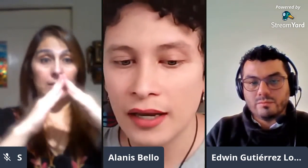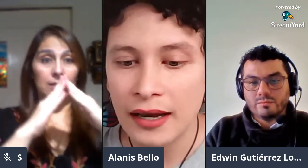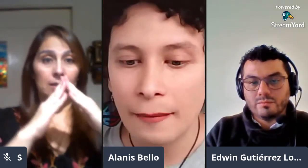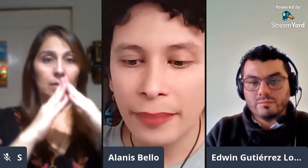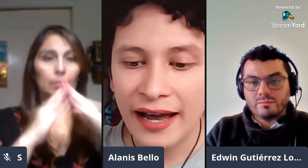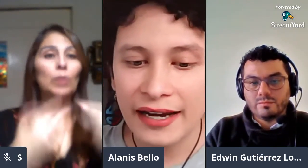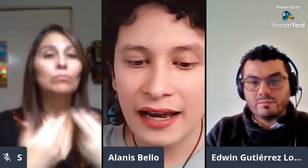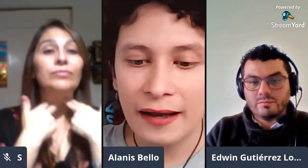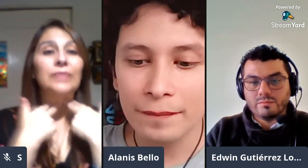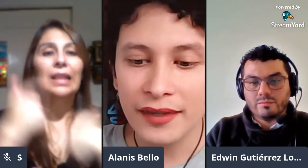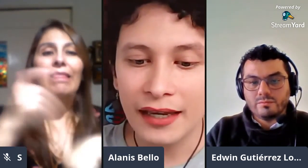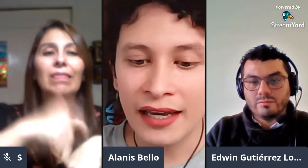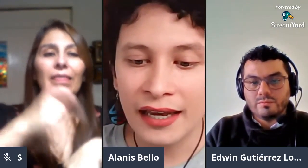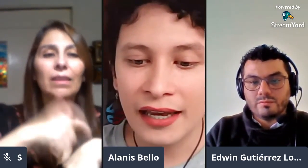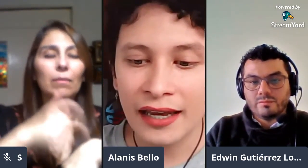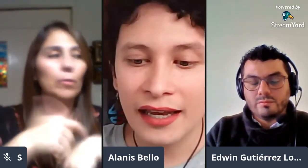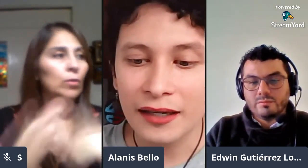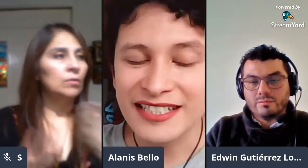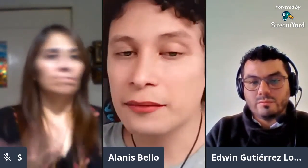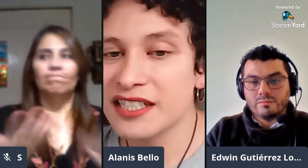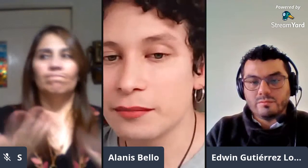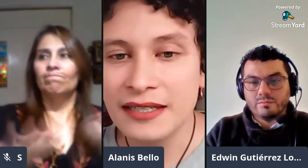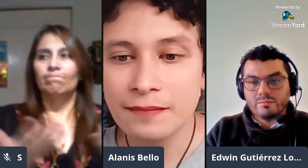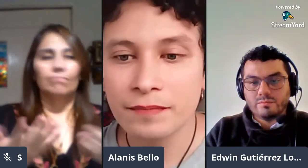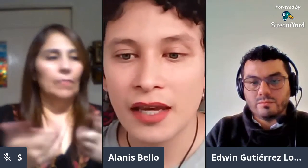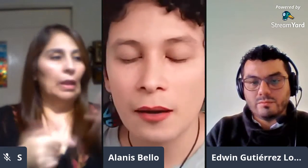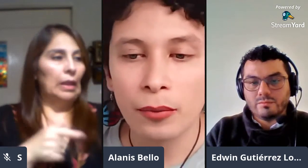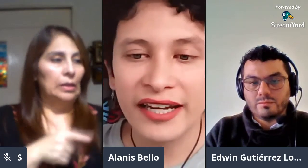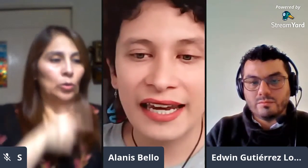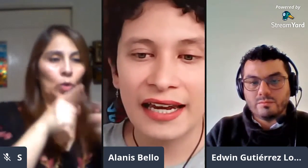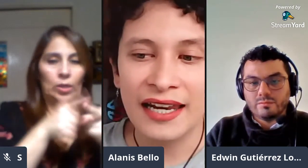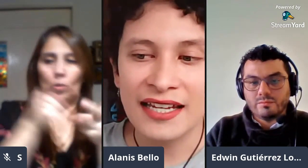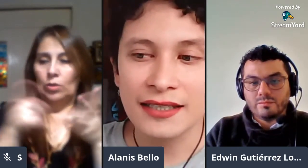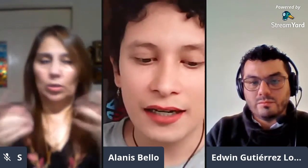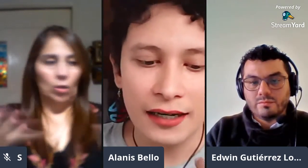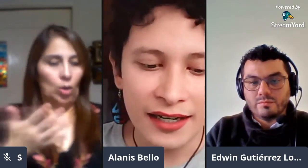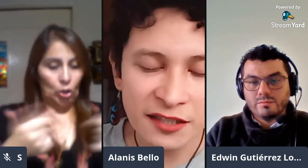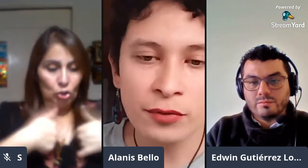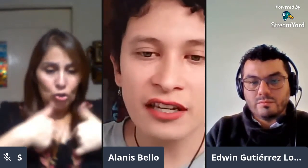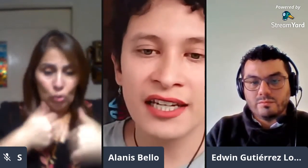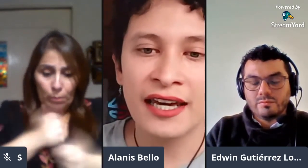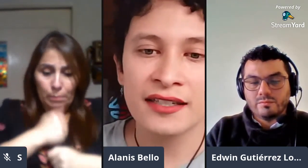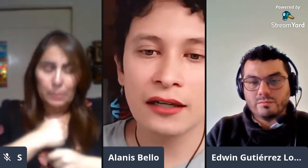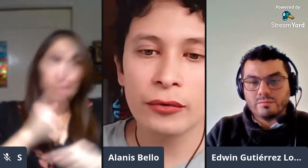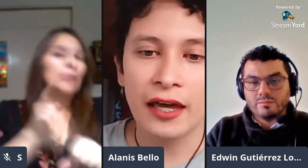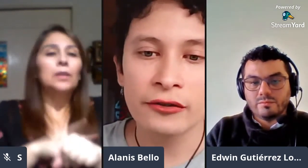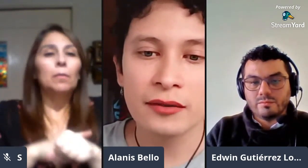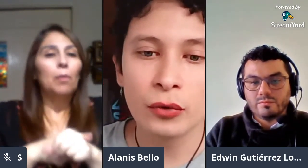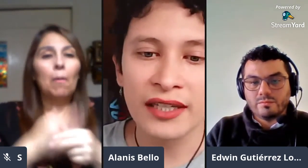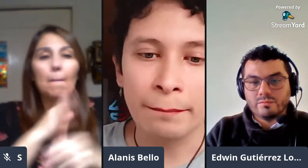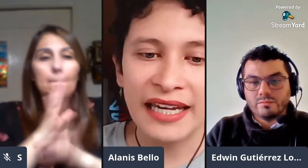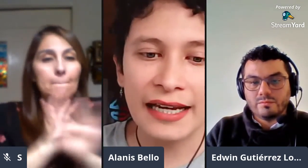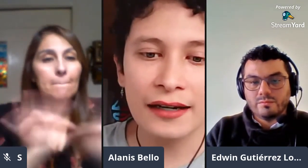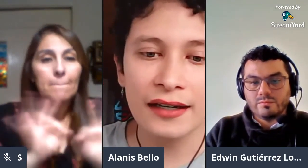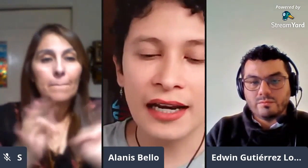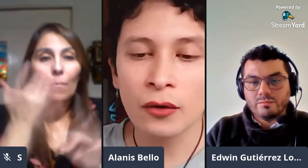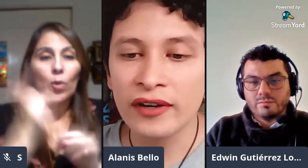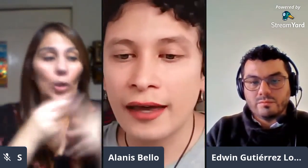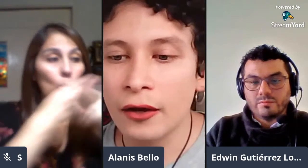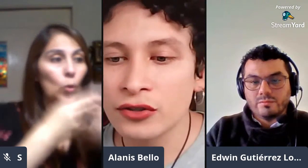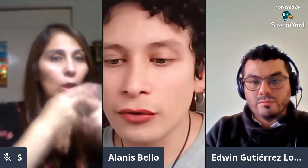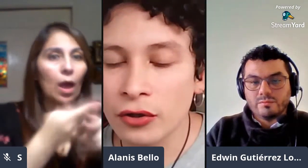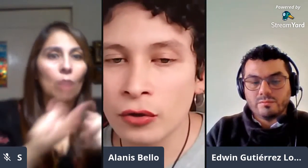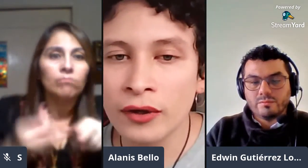tiempo para sí mismas, porque las responsabilidades del cuidado se multiplican,